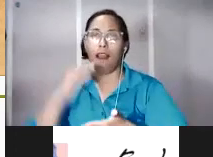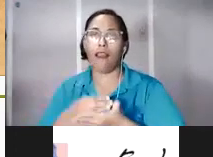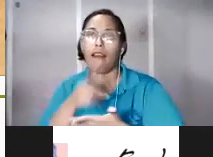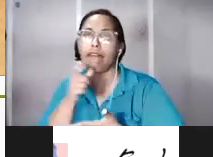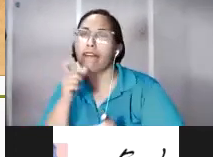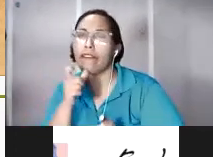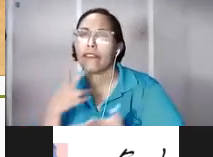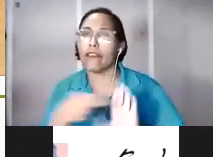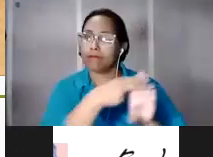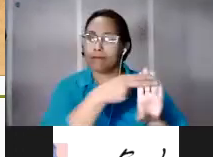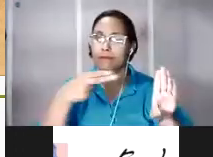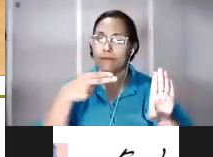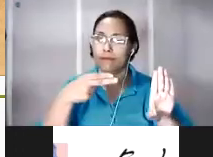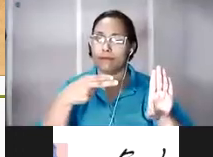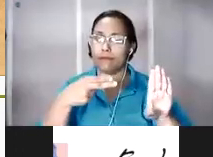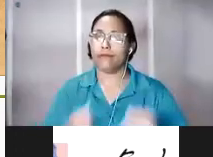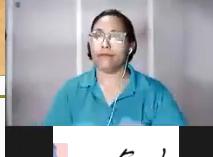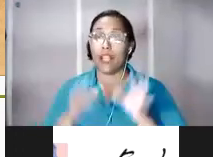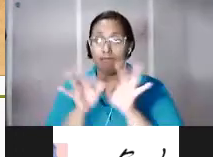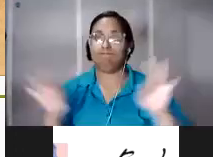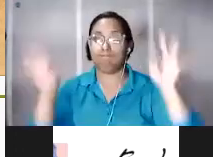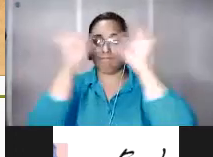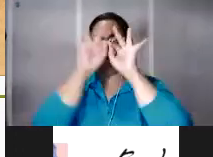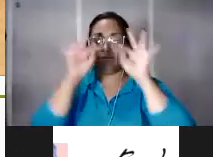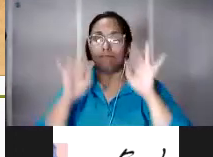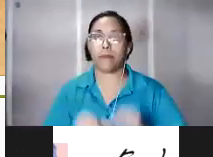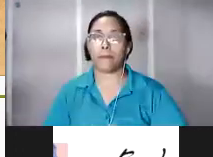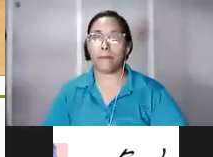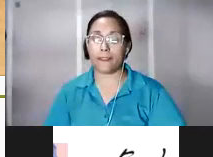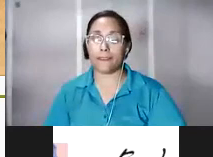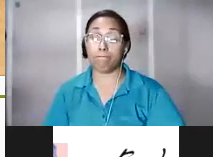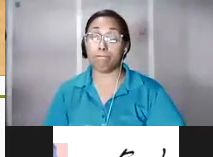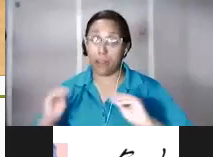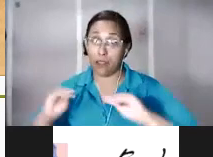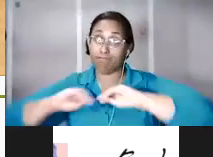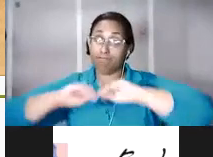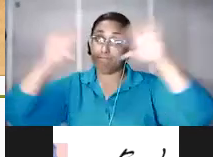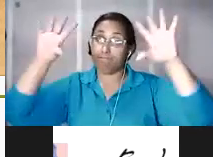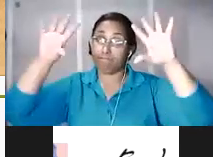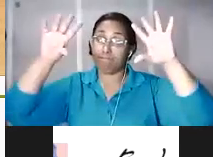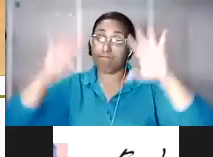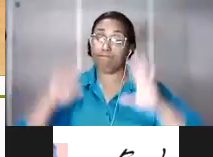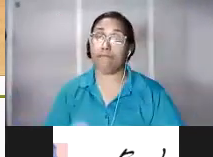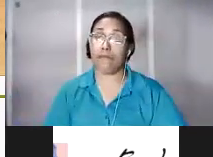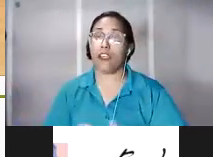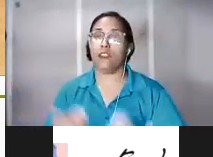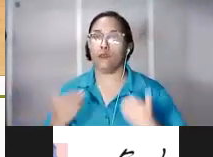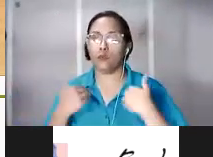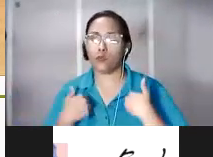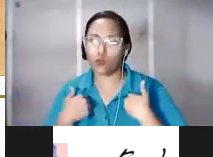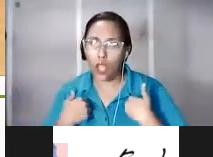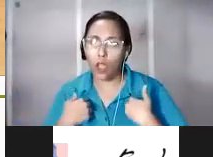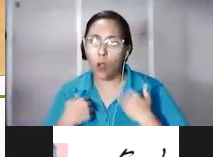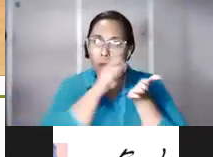¿no? Así que es importante hacer esa aclaración, que yo tengo un